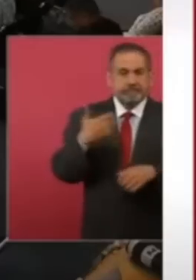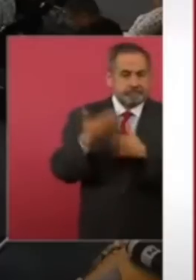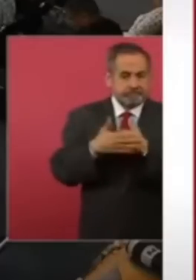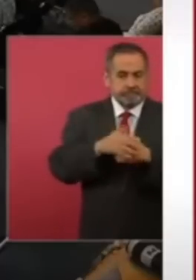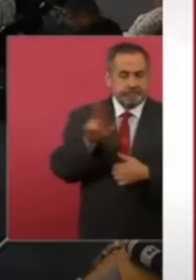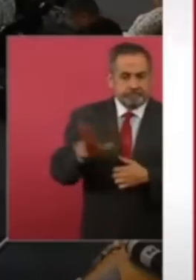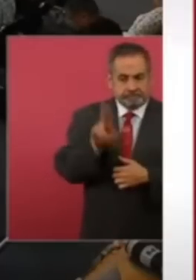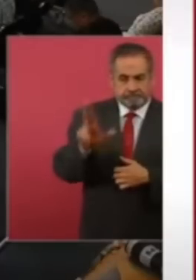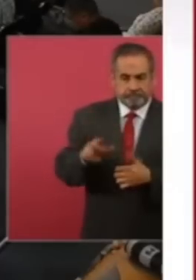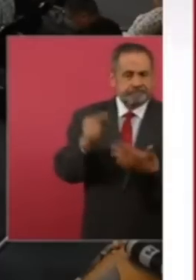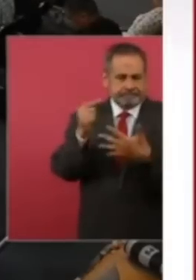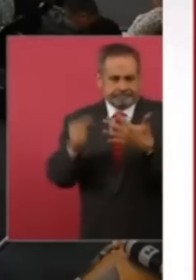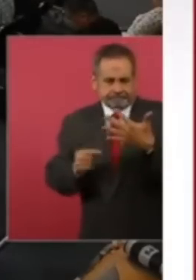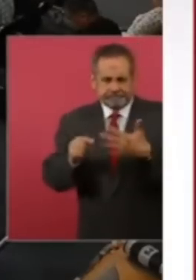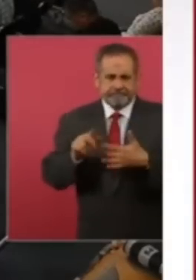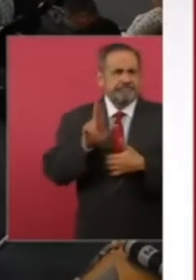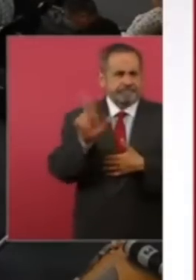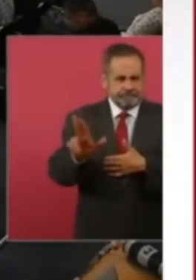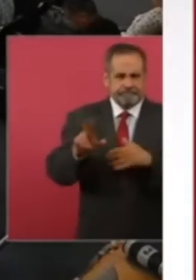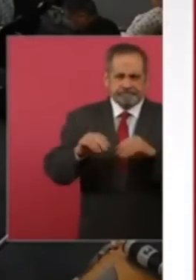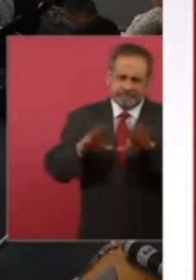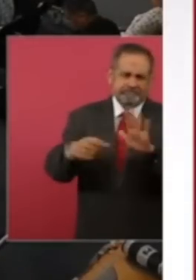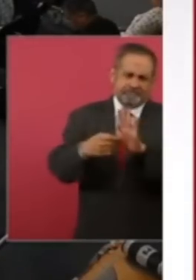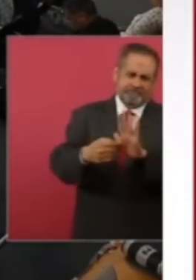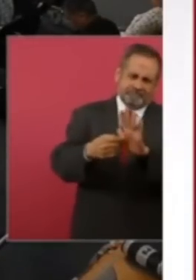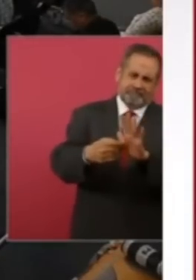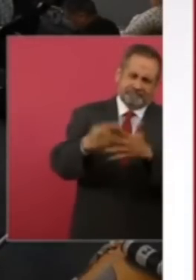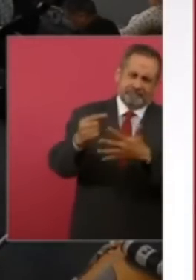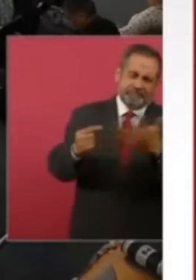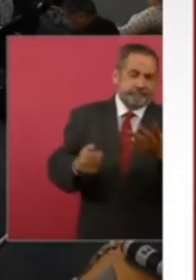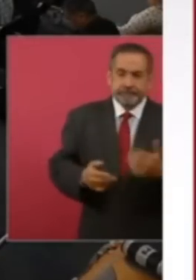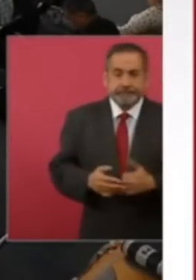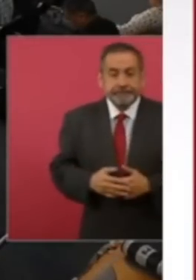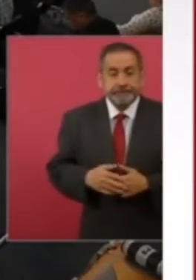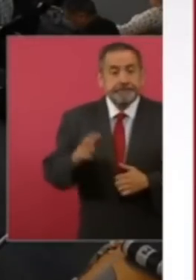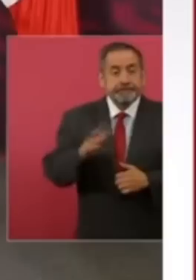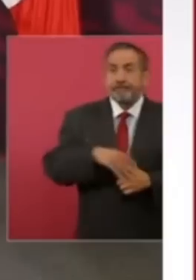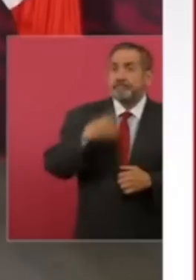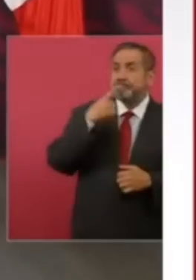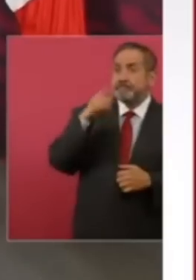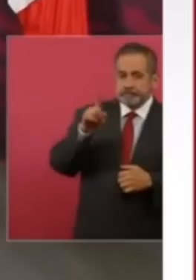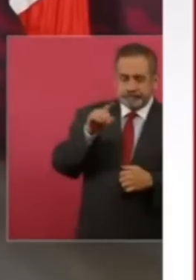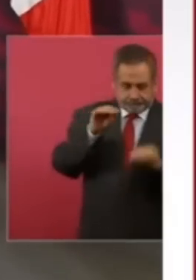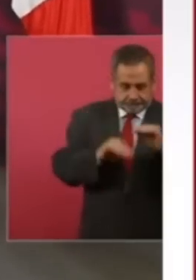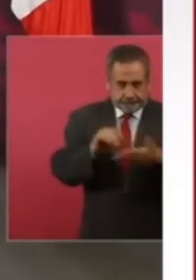próximo, todos estos casos, porque en la denuncia